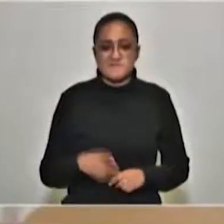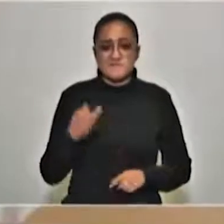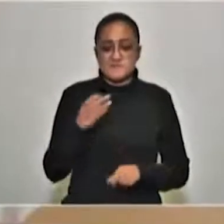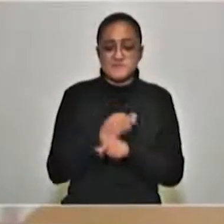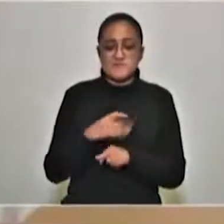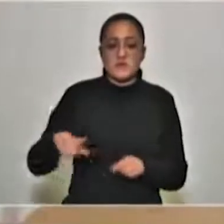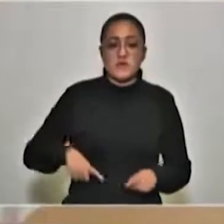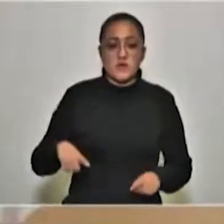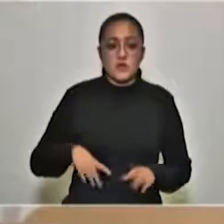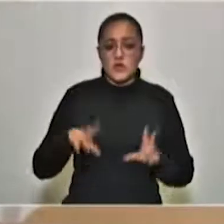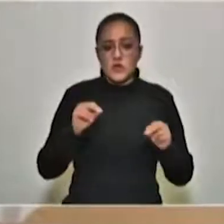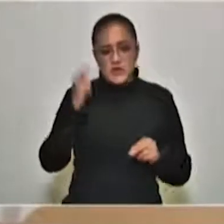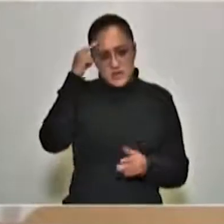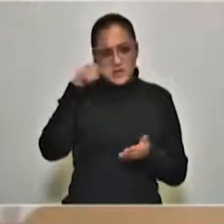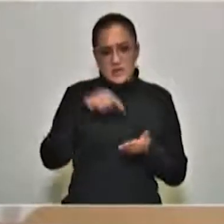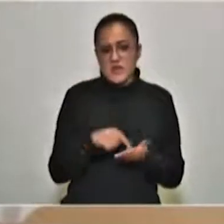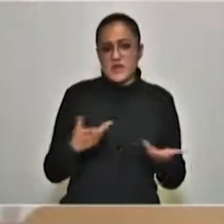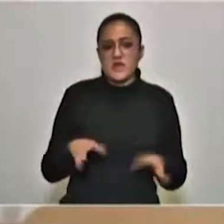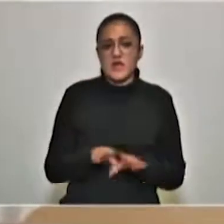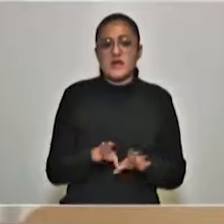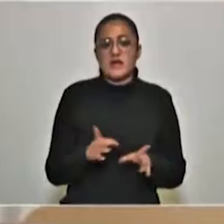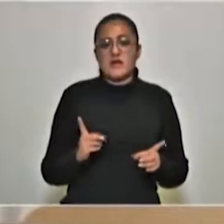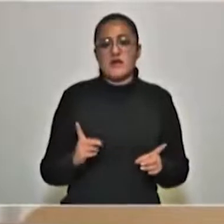no se presta a ninguna componenda